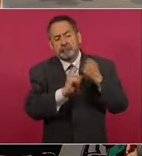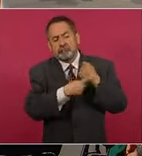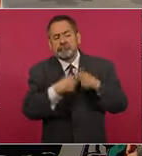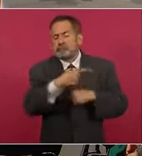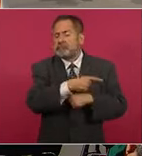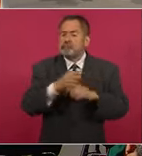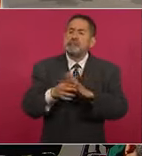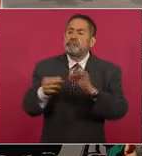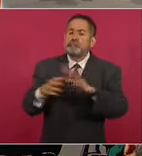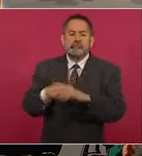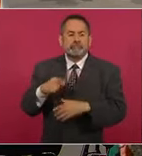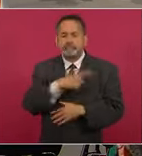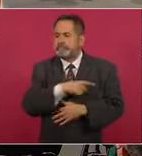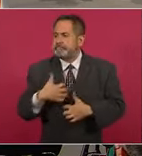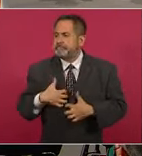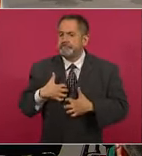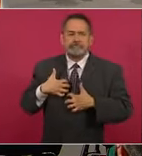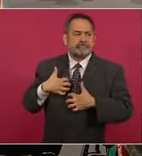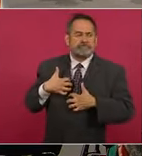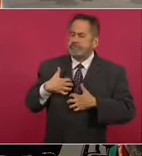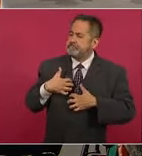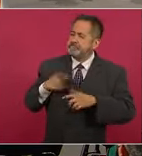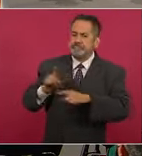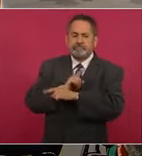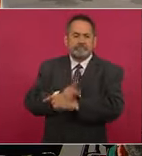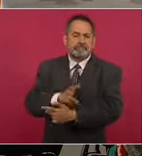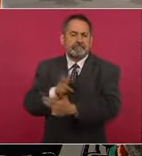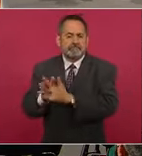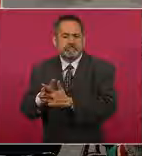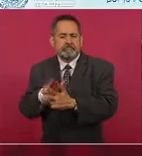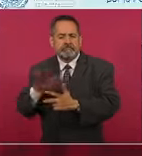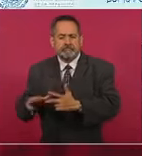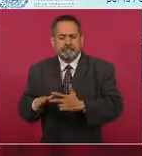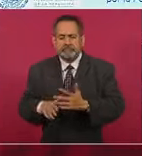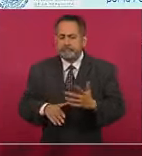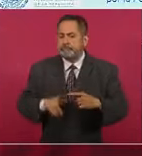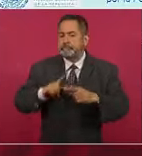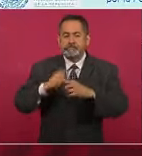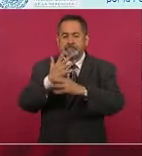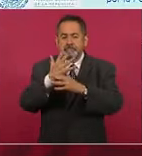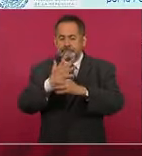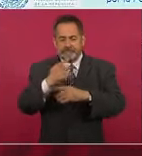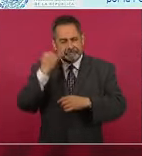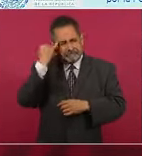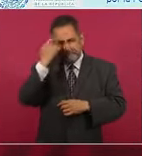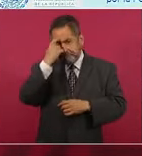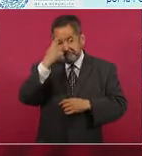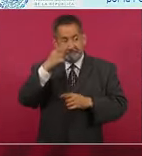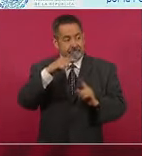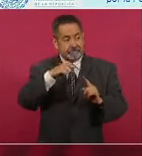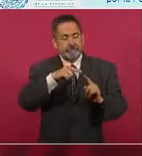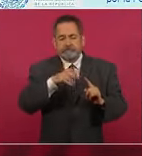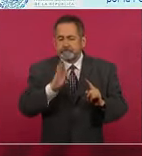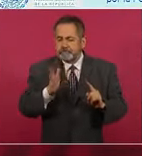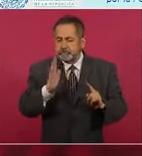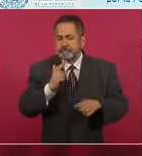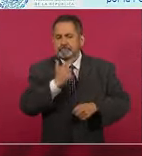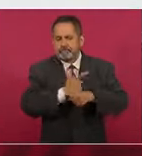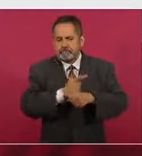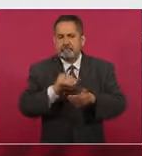autores materiales. Se tiene identificado ya un posible autor intelectual y están en proceso de